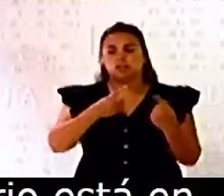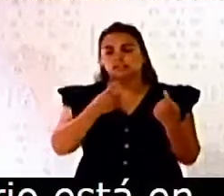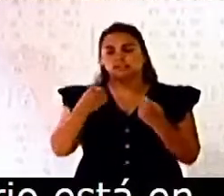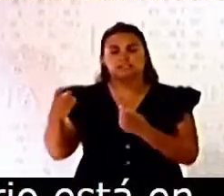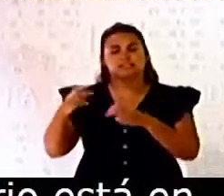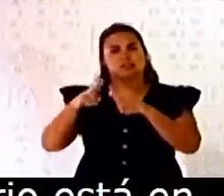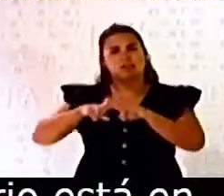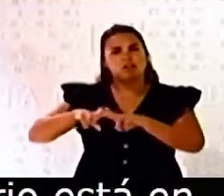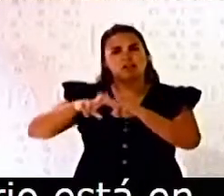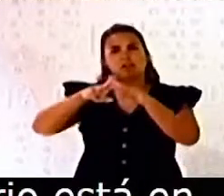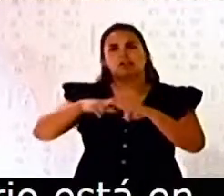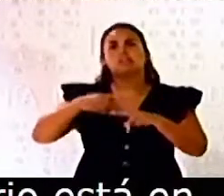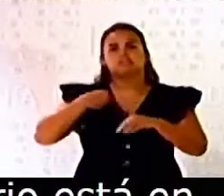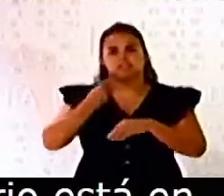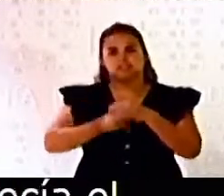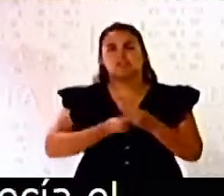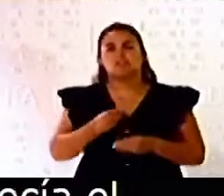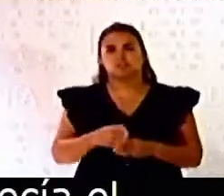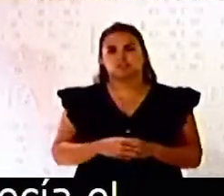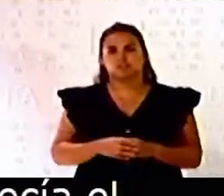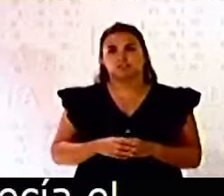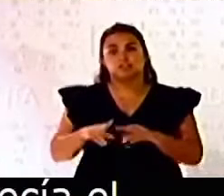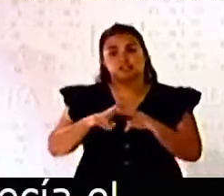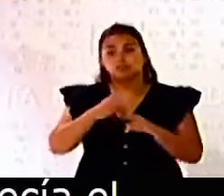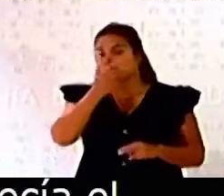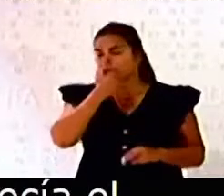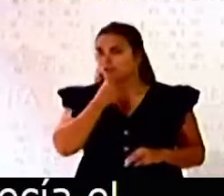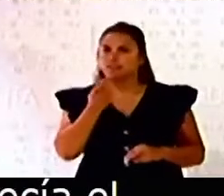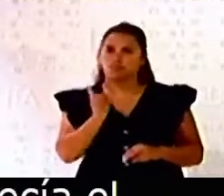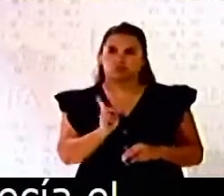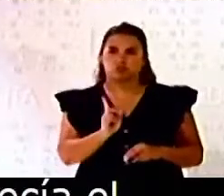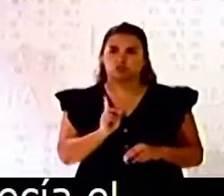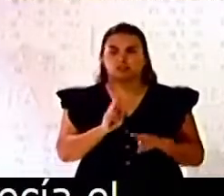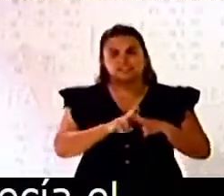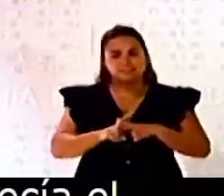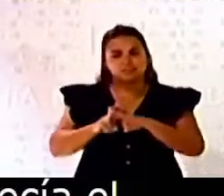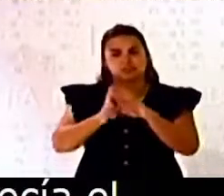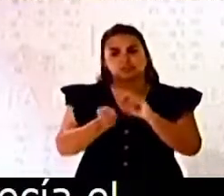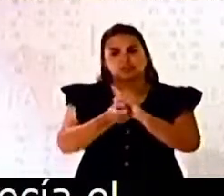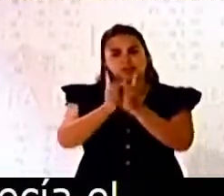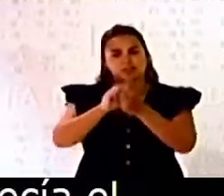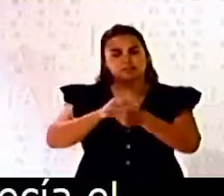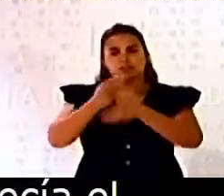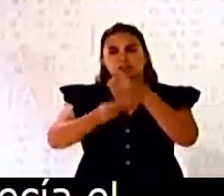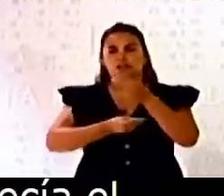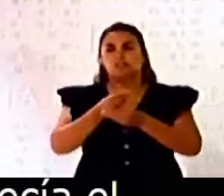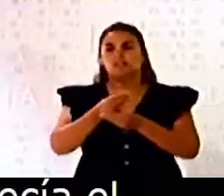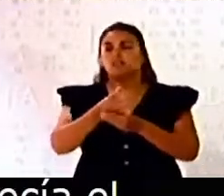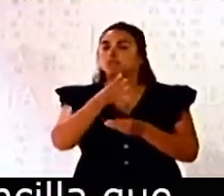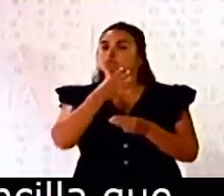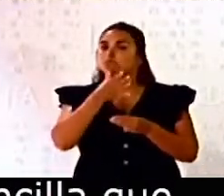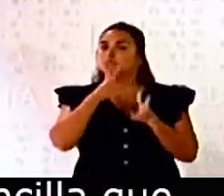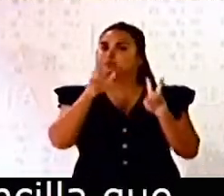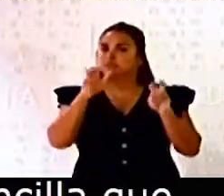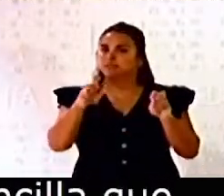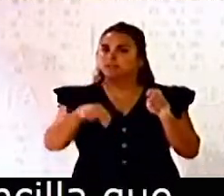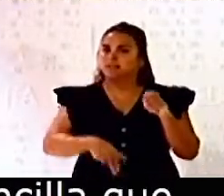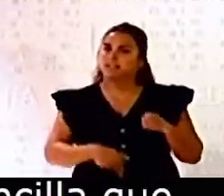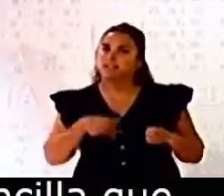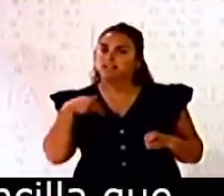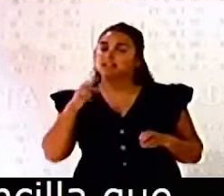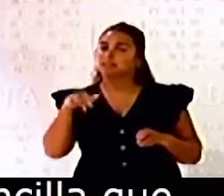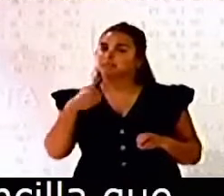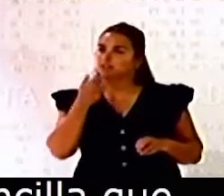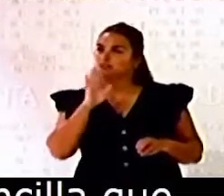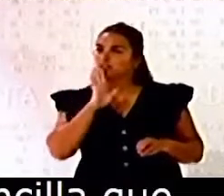revisión y que está en ello, una revisión que no es sencilla, una revisión y una modificación que tiene que pasar por las Cortes Generales y, como le decía, esto